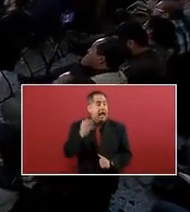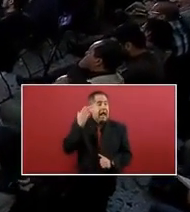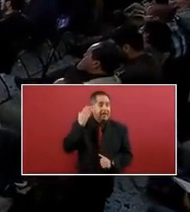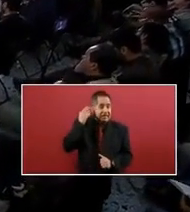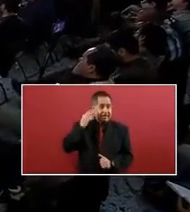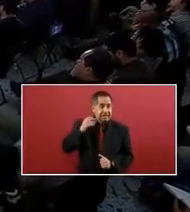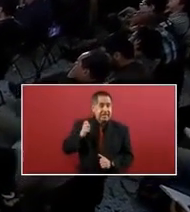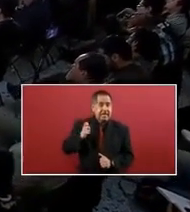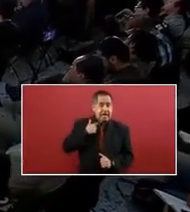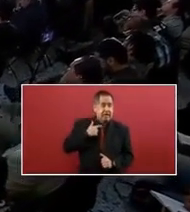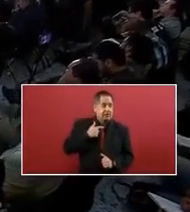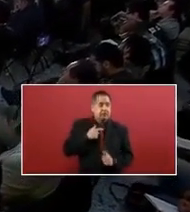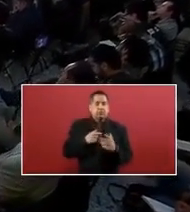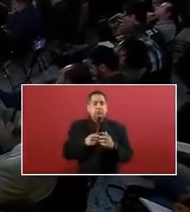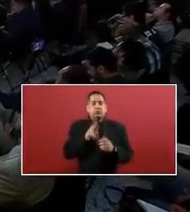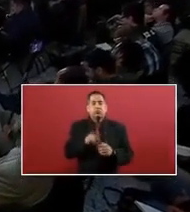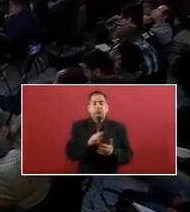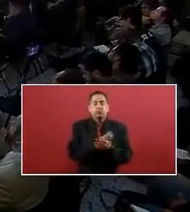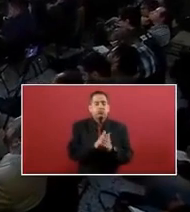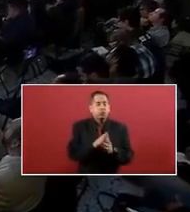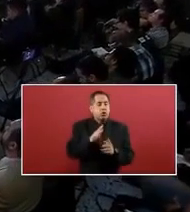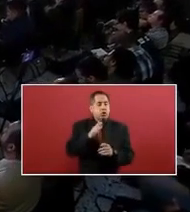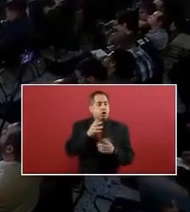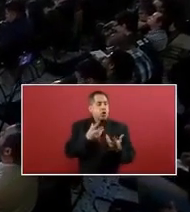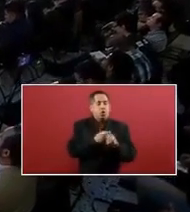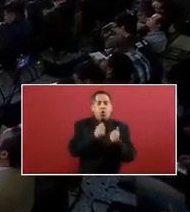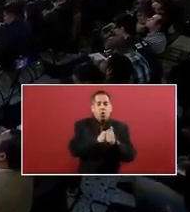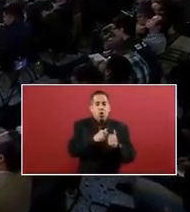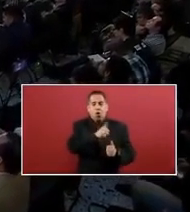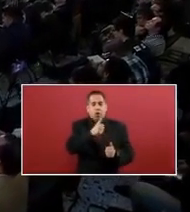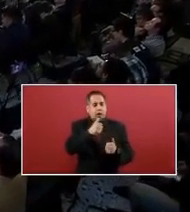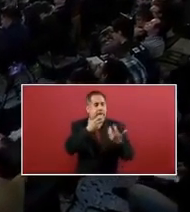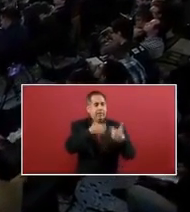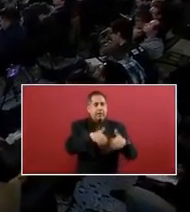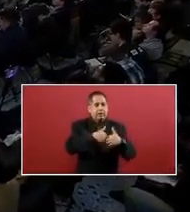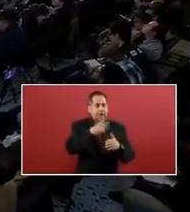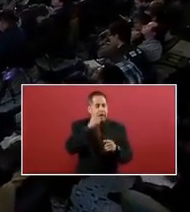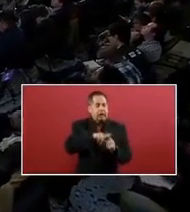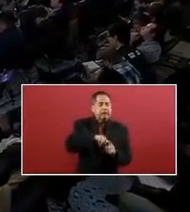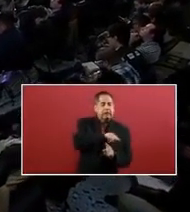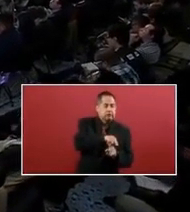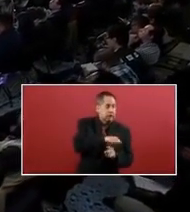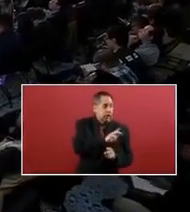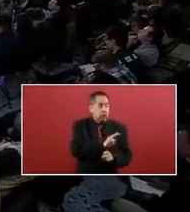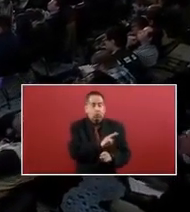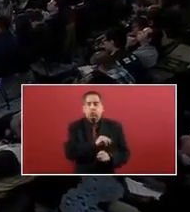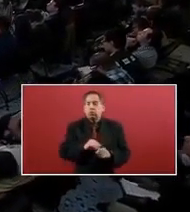pertenecían a las empresas de manera directa o indirecta, todos